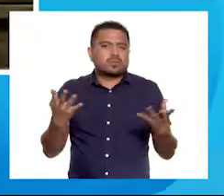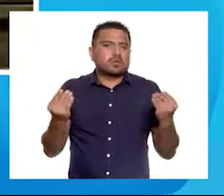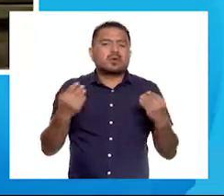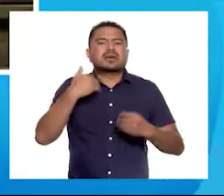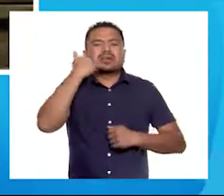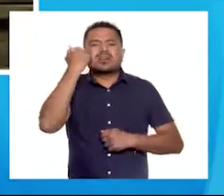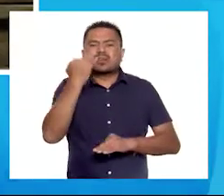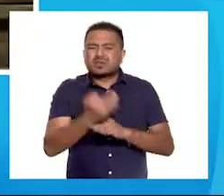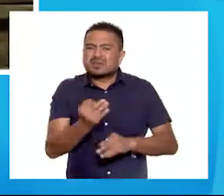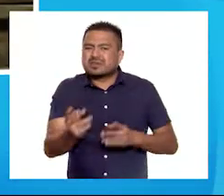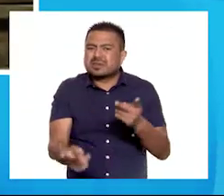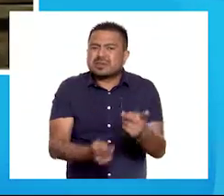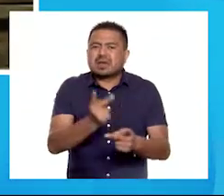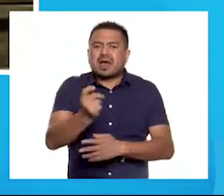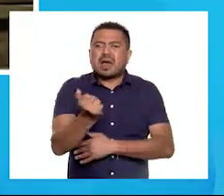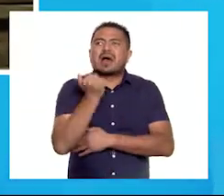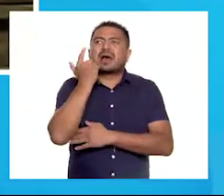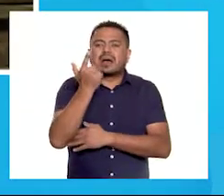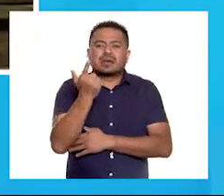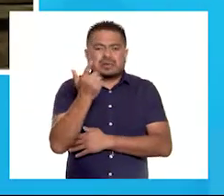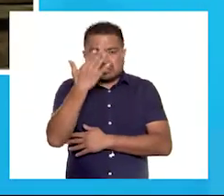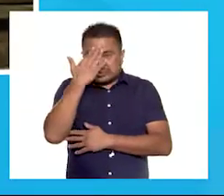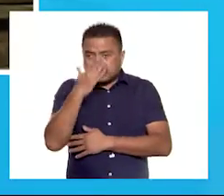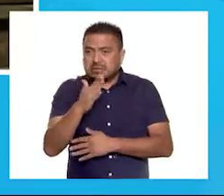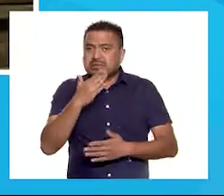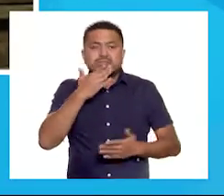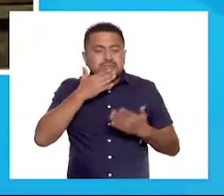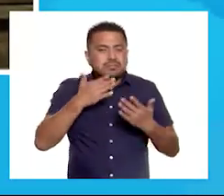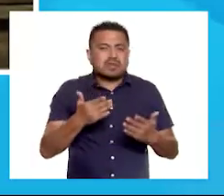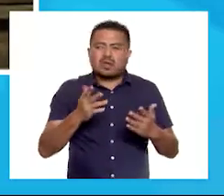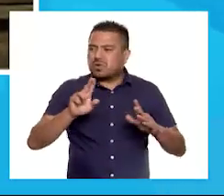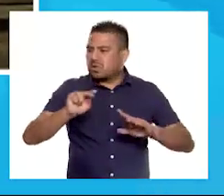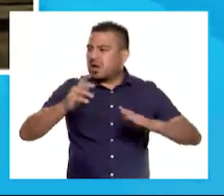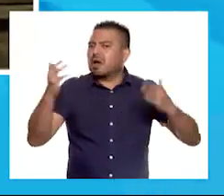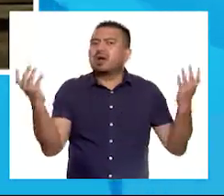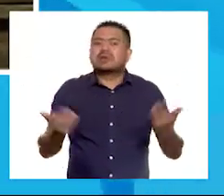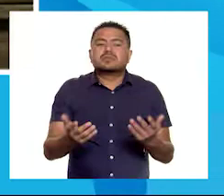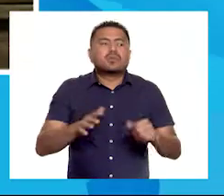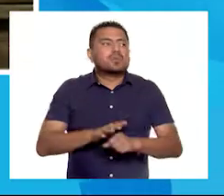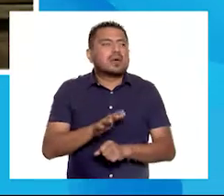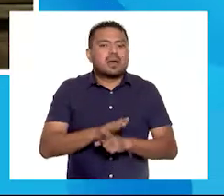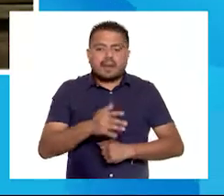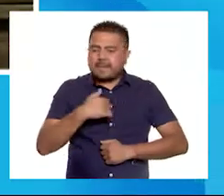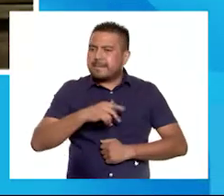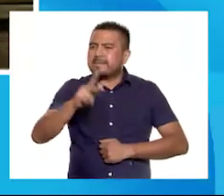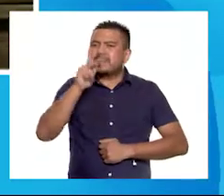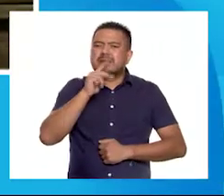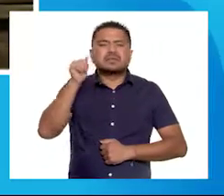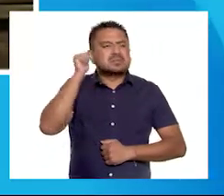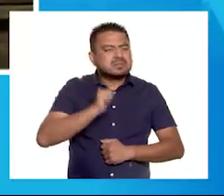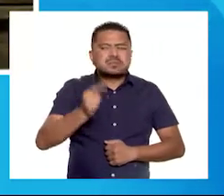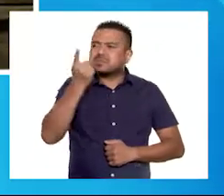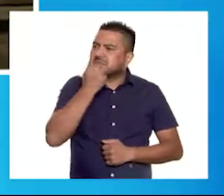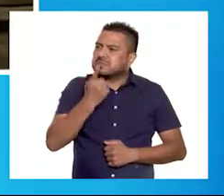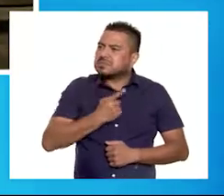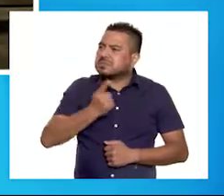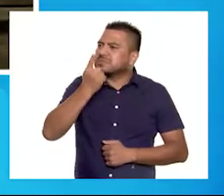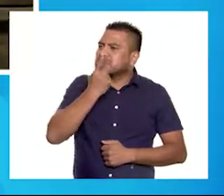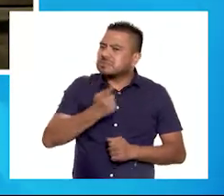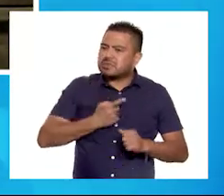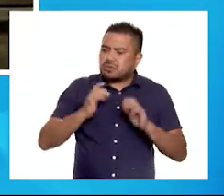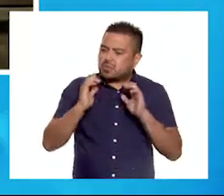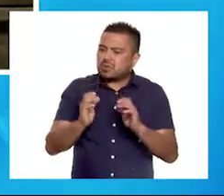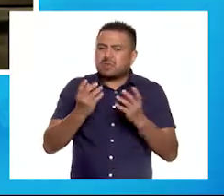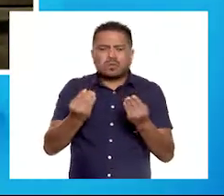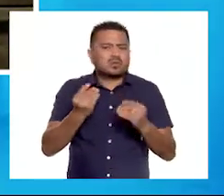pero quiero preguntarles algo. No sé muy bien qué hacer. Mi papá siempre me ha dicho que cuide mucho